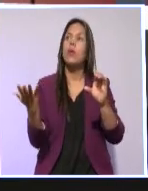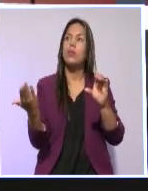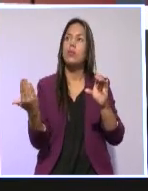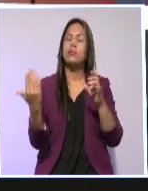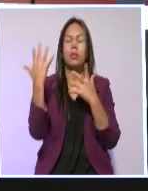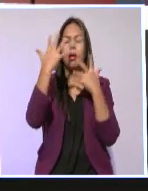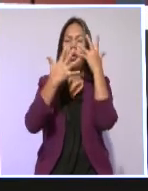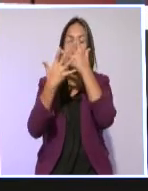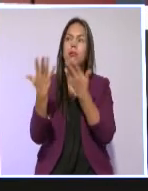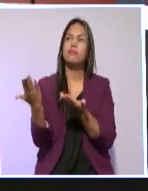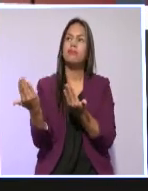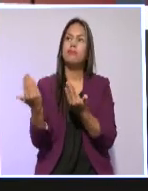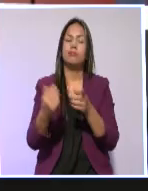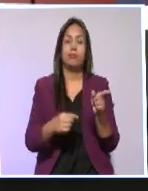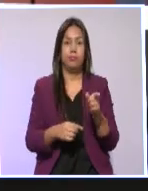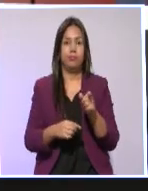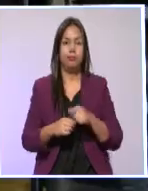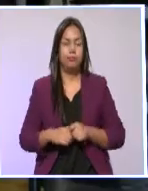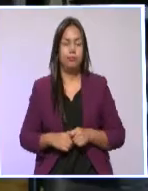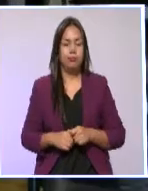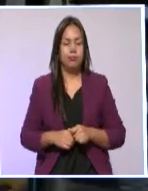informe.